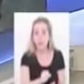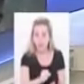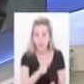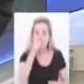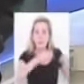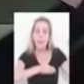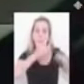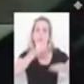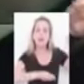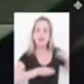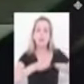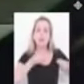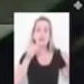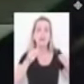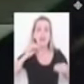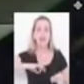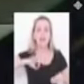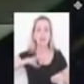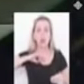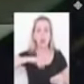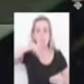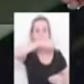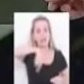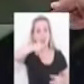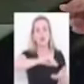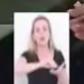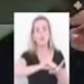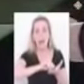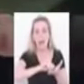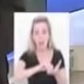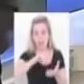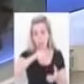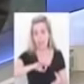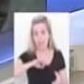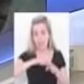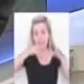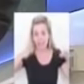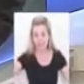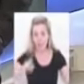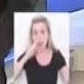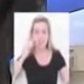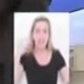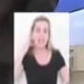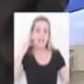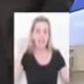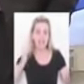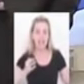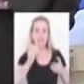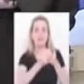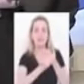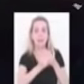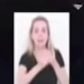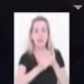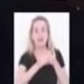de acción social 900 millones para personal en planta permanente no son los gastos que ya tienen fijos y definidos fíjate los